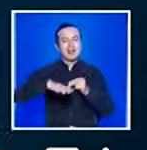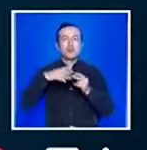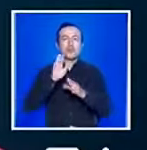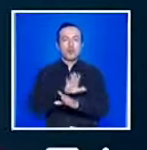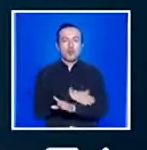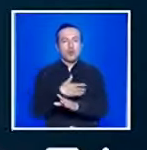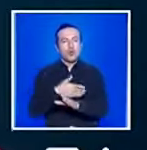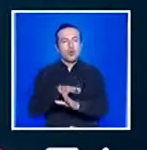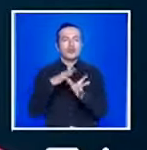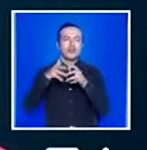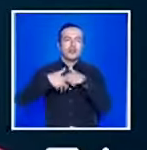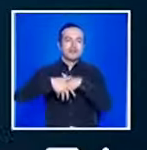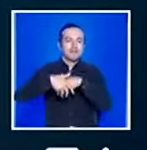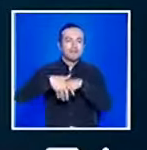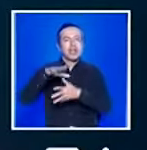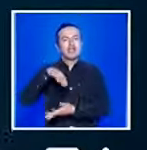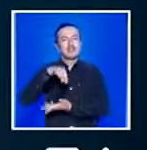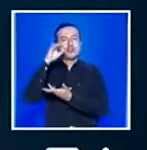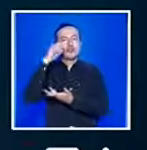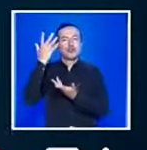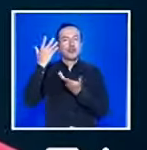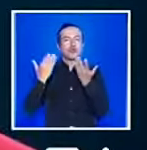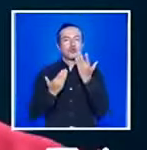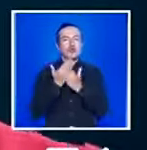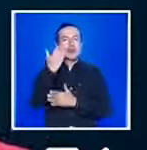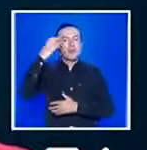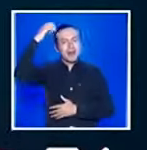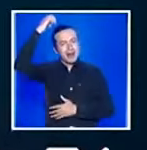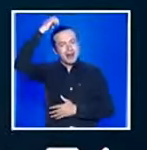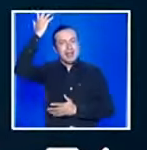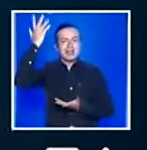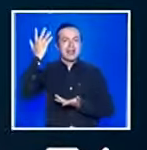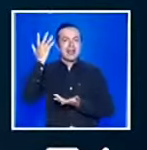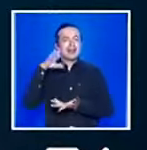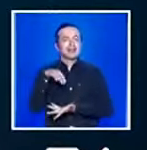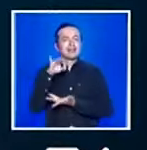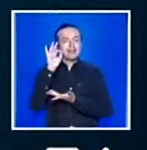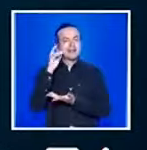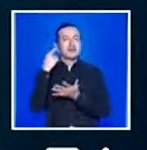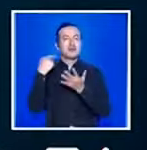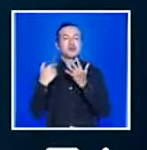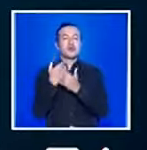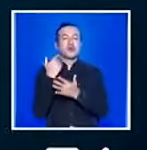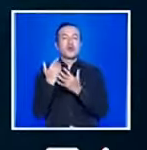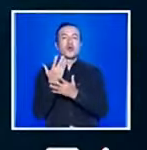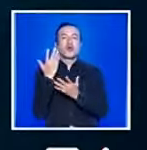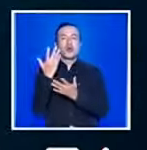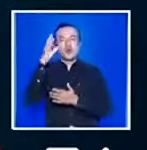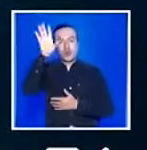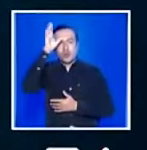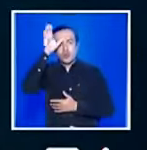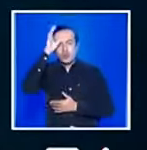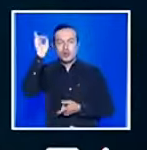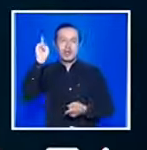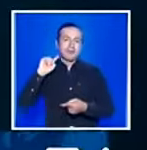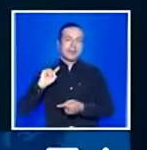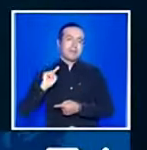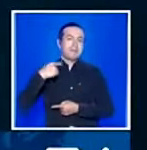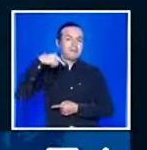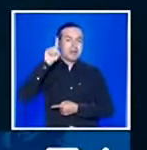de comparsas, de la elección de la reina, de la nueva reinita y pues también conocer de nuestra cultura del 1 al 15 de